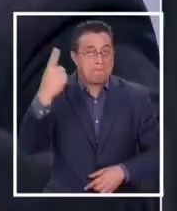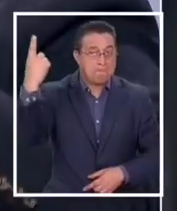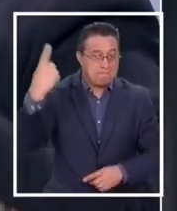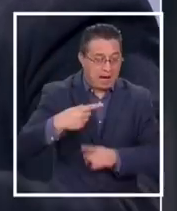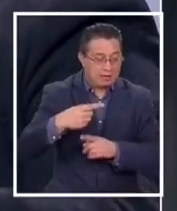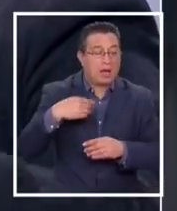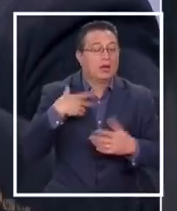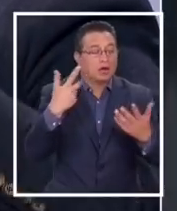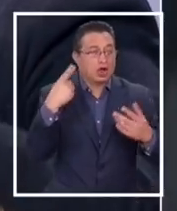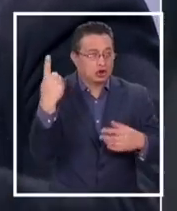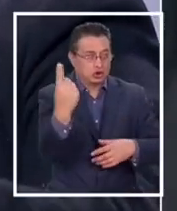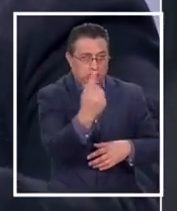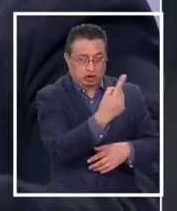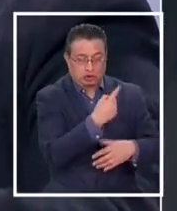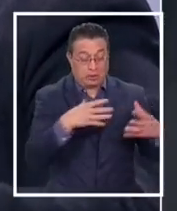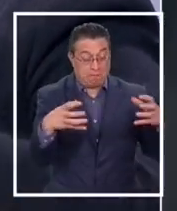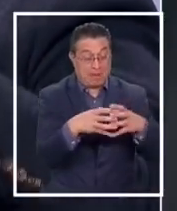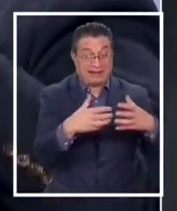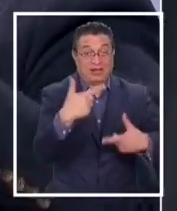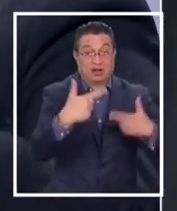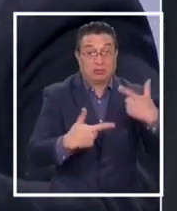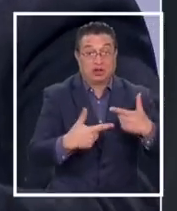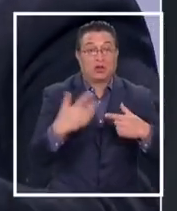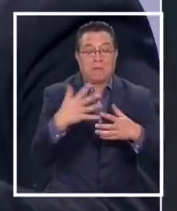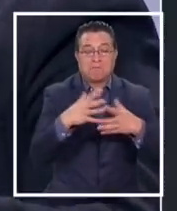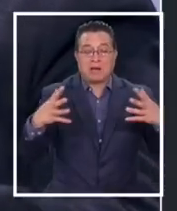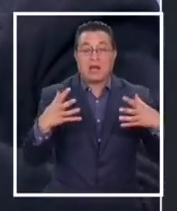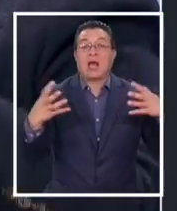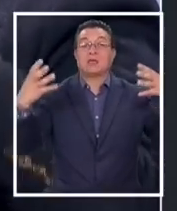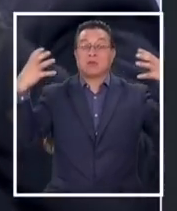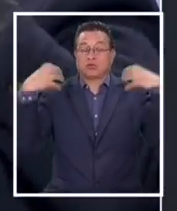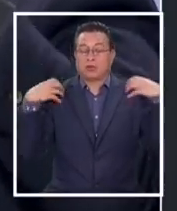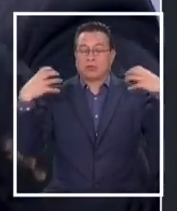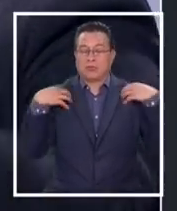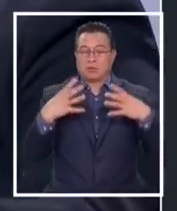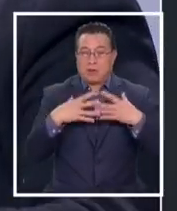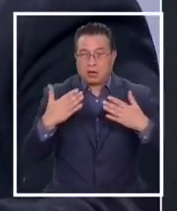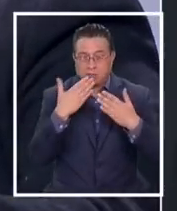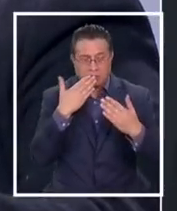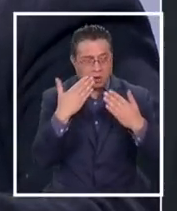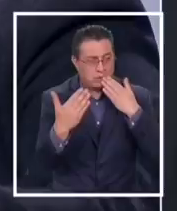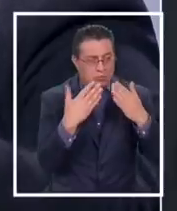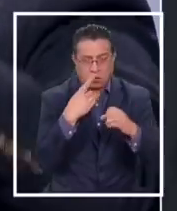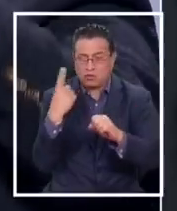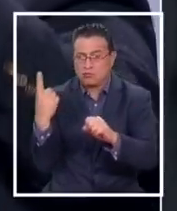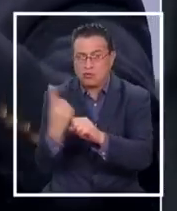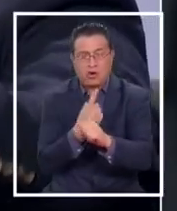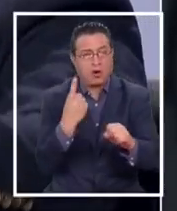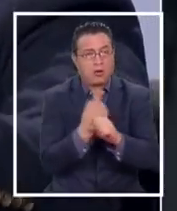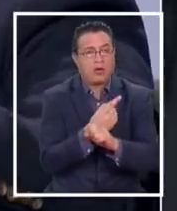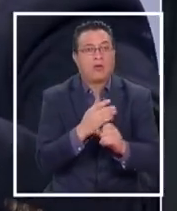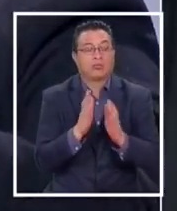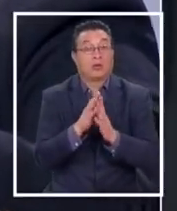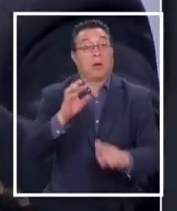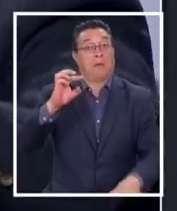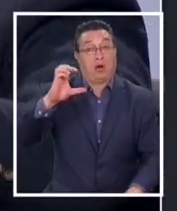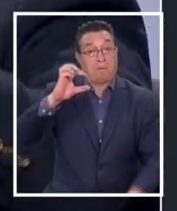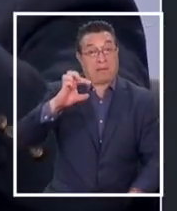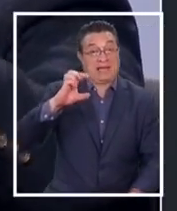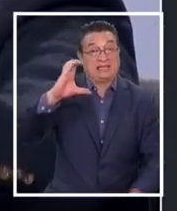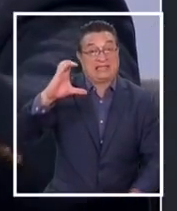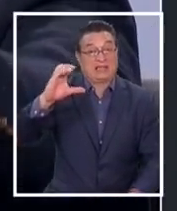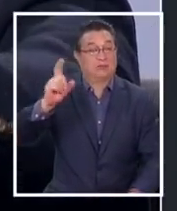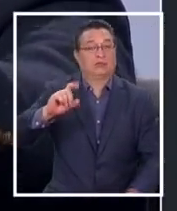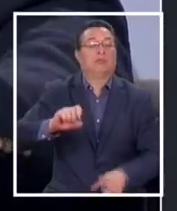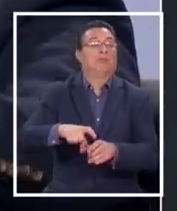seamos al menos los partidos que tenemos más responsabilidad y más vocación dialogante, que no es el Partido Comunista, que se